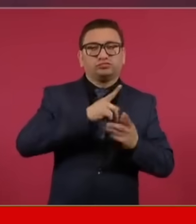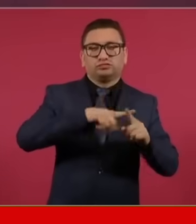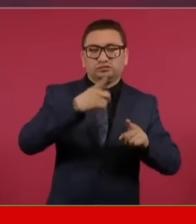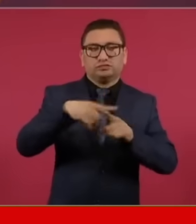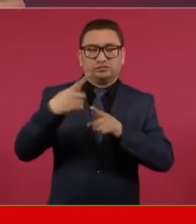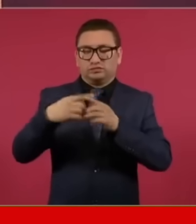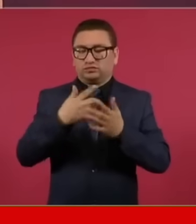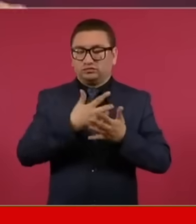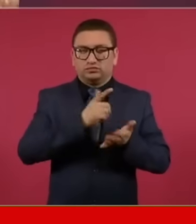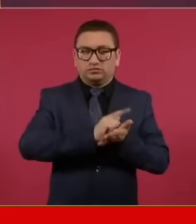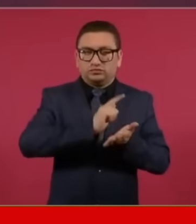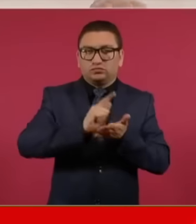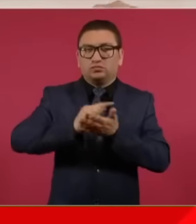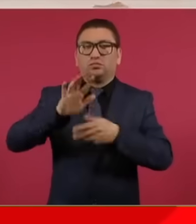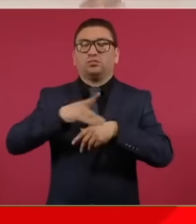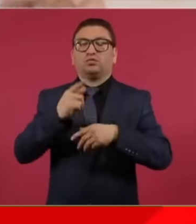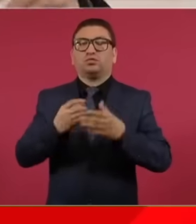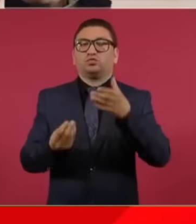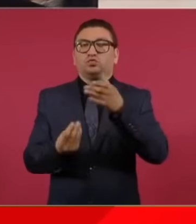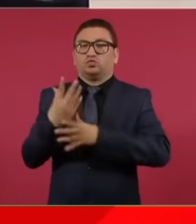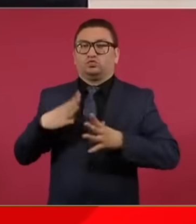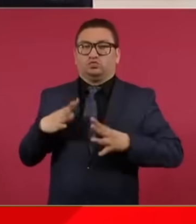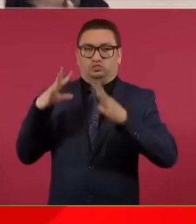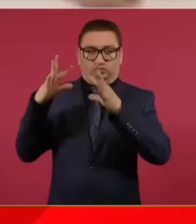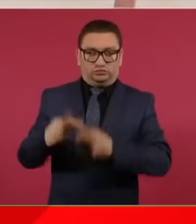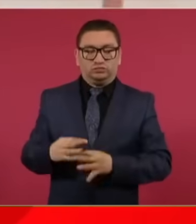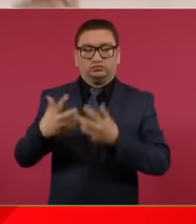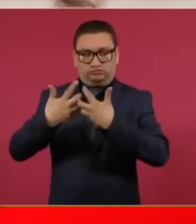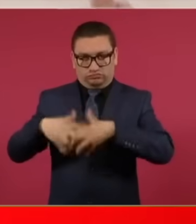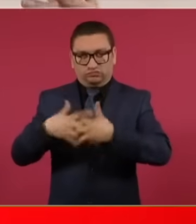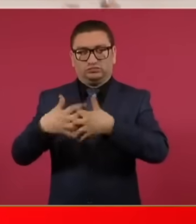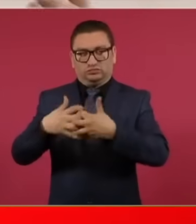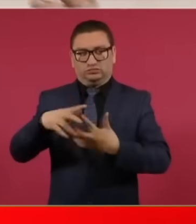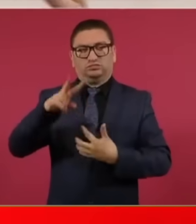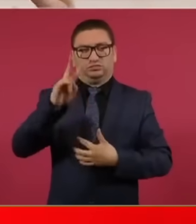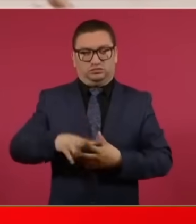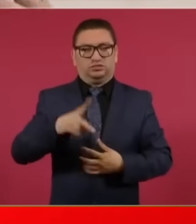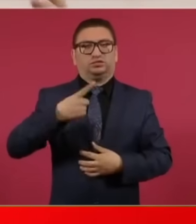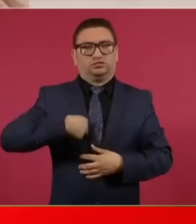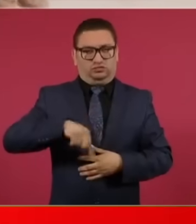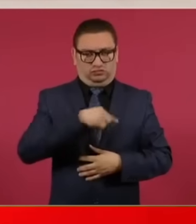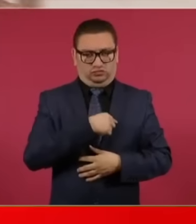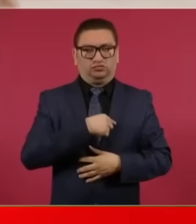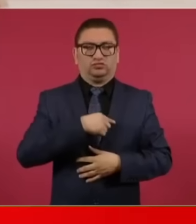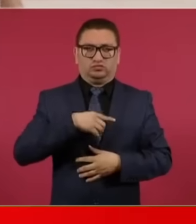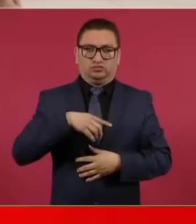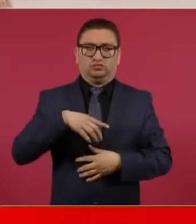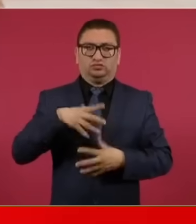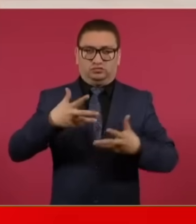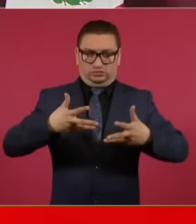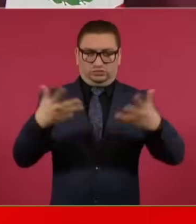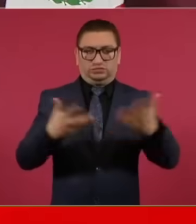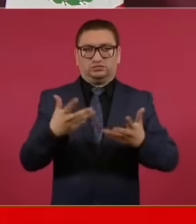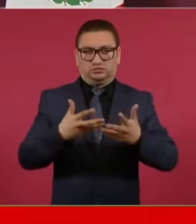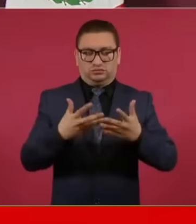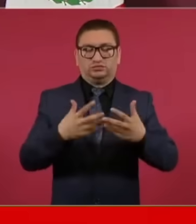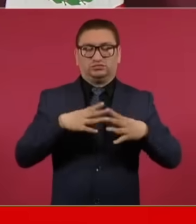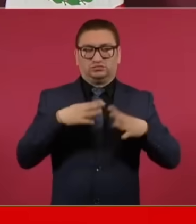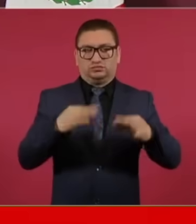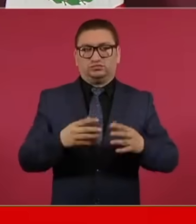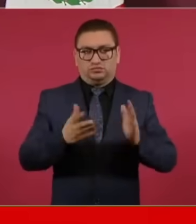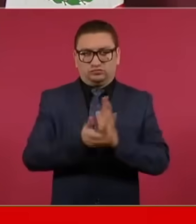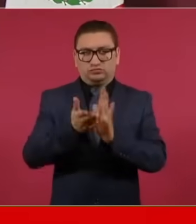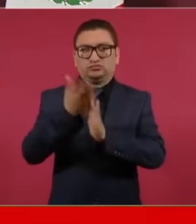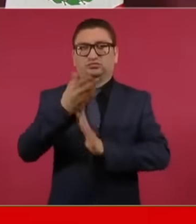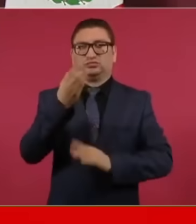porque pues hicimos una nueva refinería. La verdad, estamos haciendo 3,